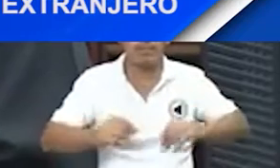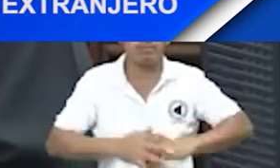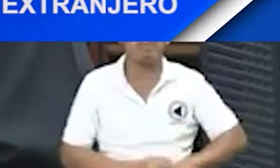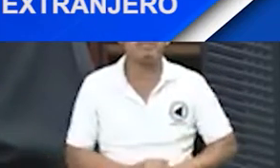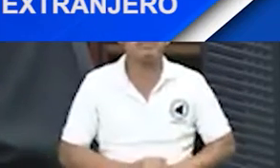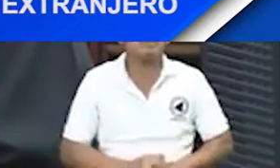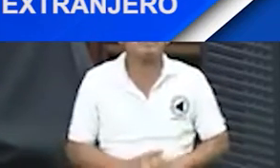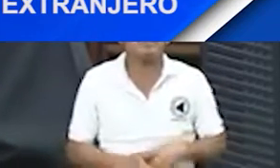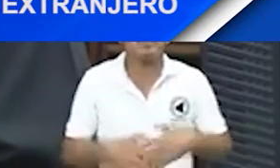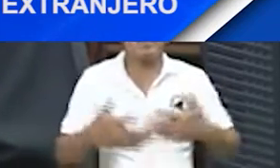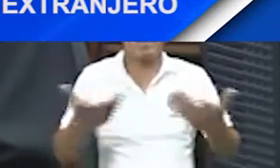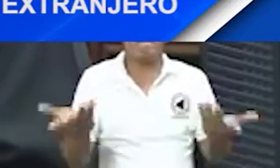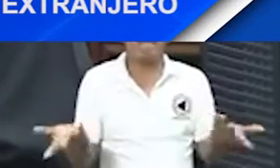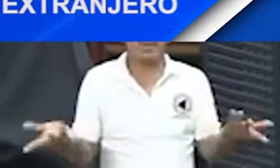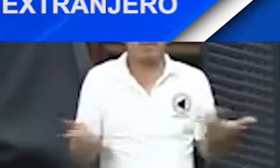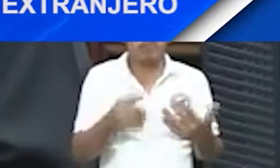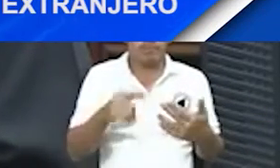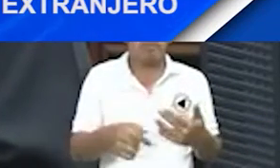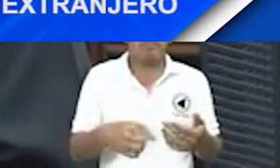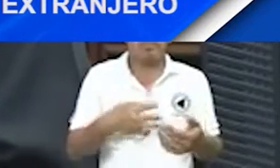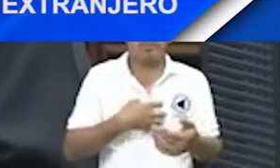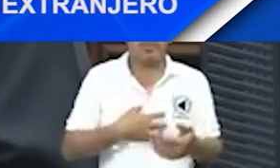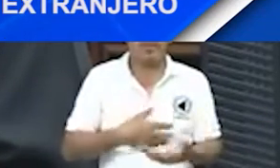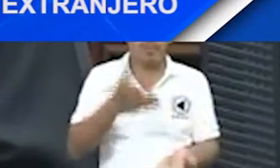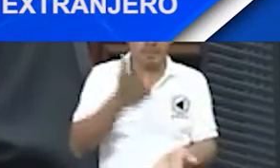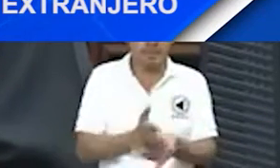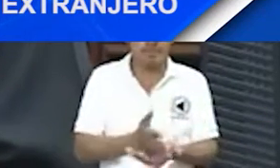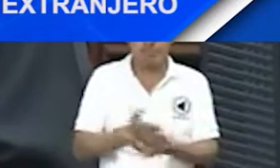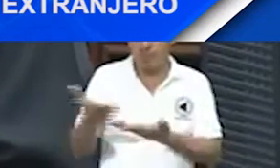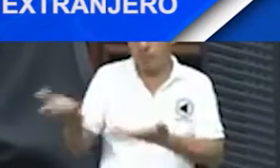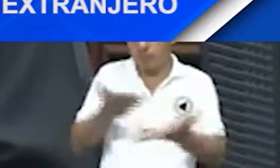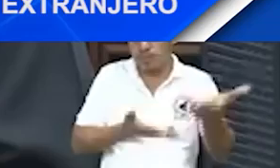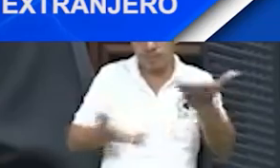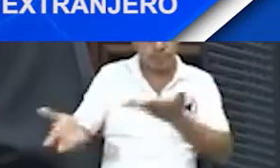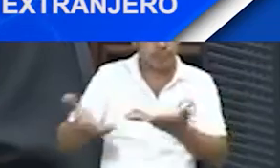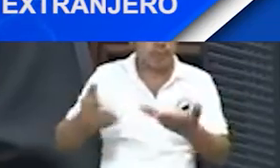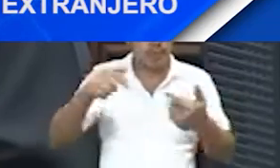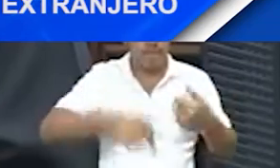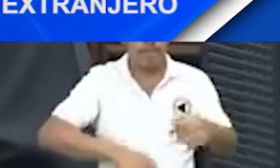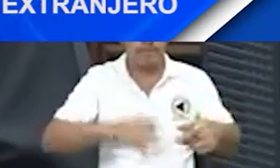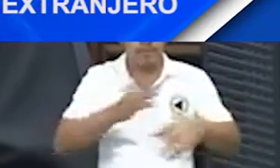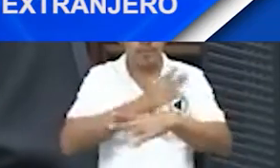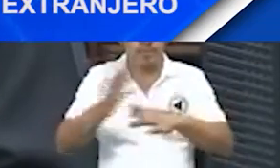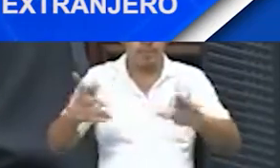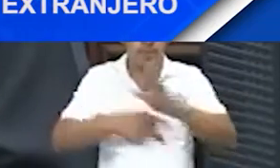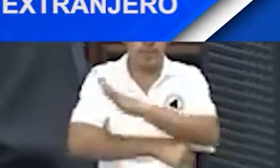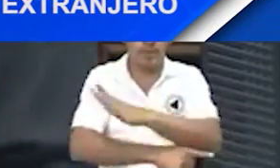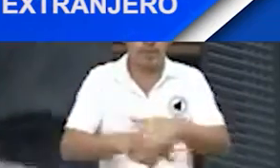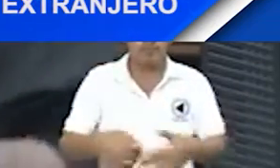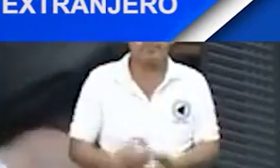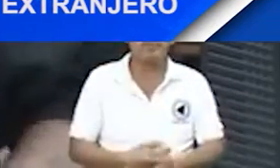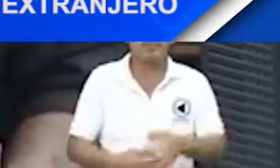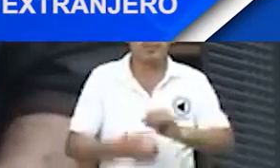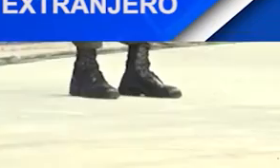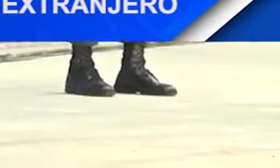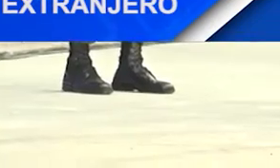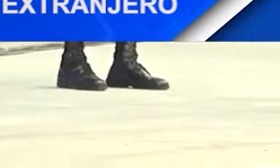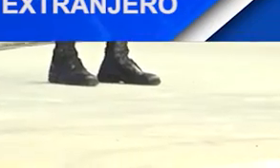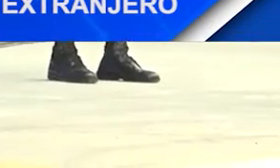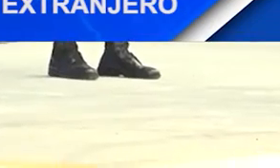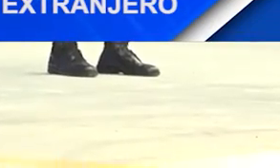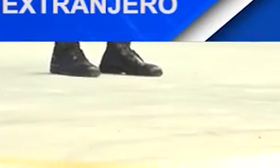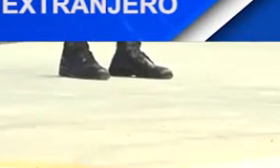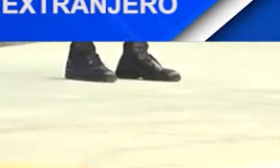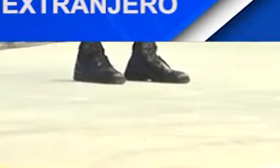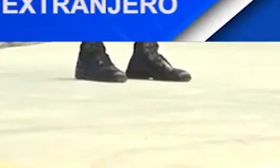mejorar estas disposiciones de intercambio entre estos ejércitos amigos que, basado en